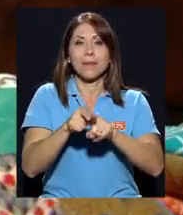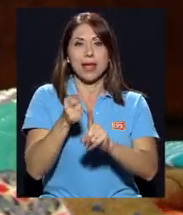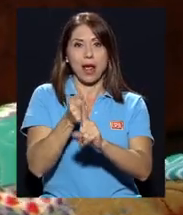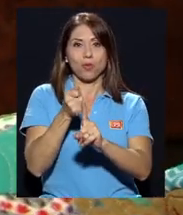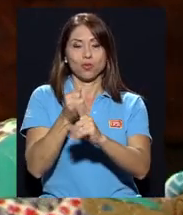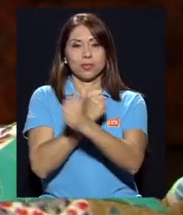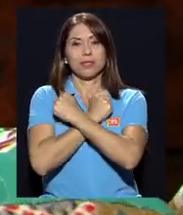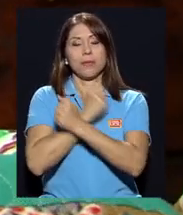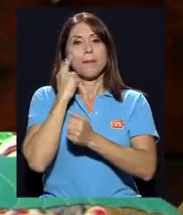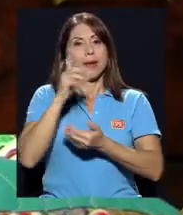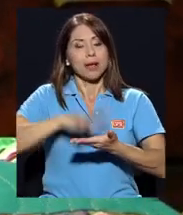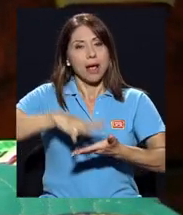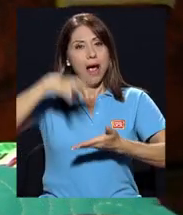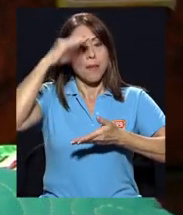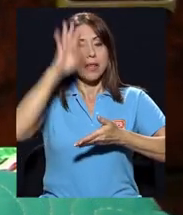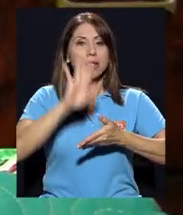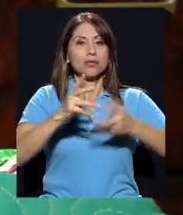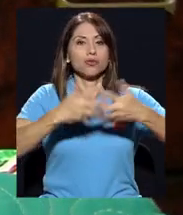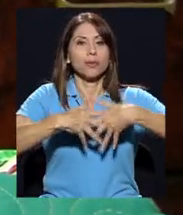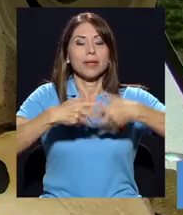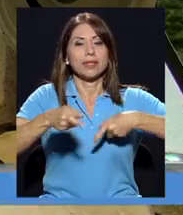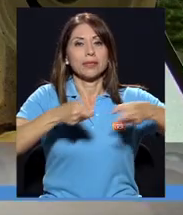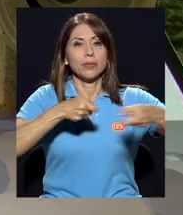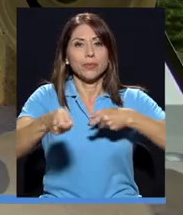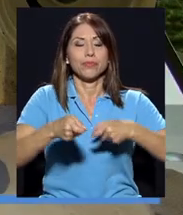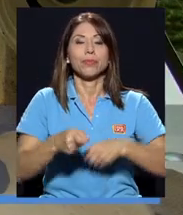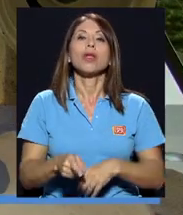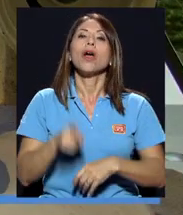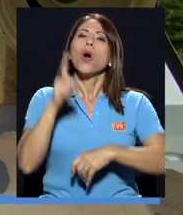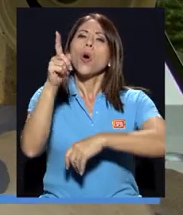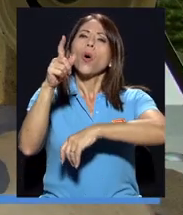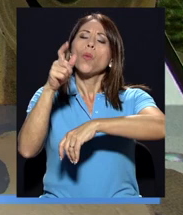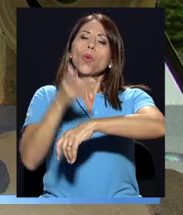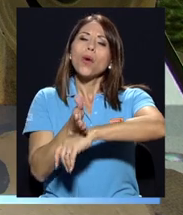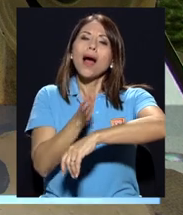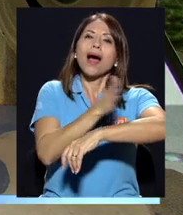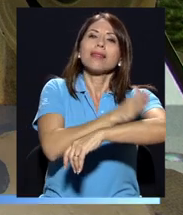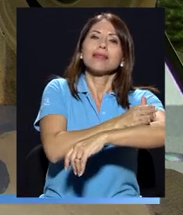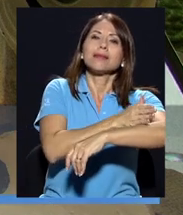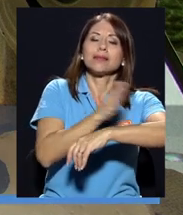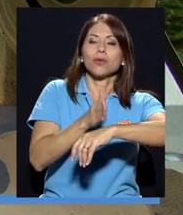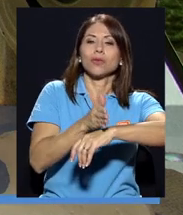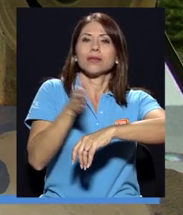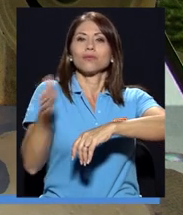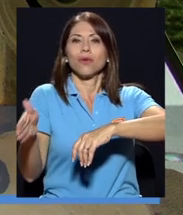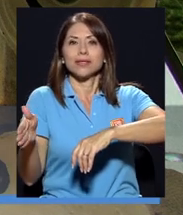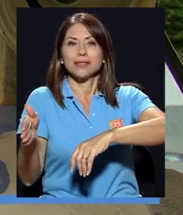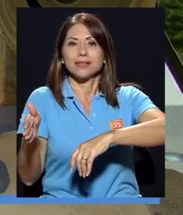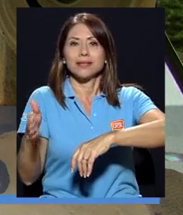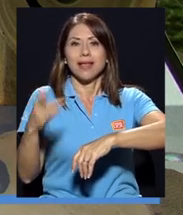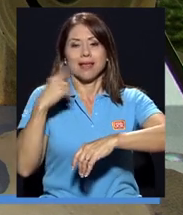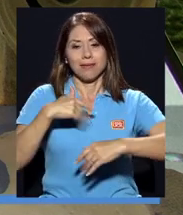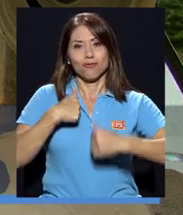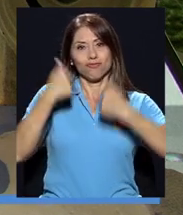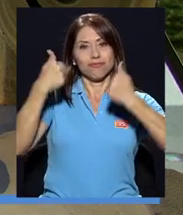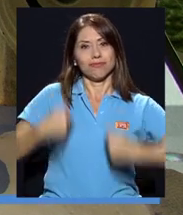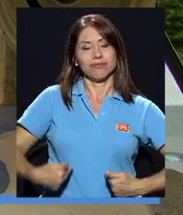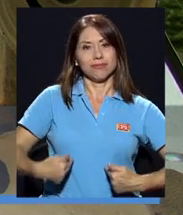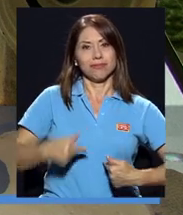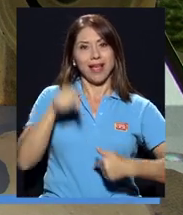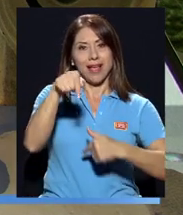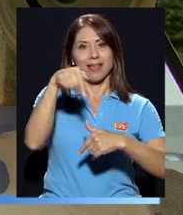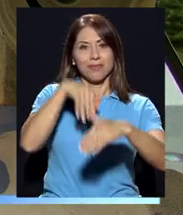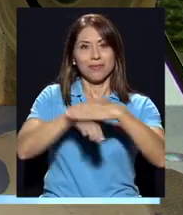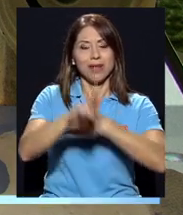empresas. Hubo un antes y un después que tuve al pasar por la universidad porque me enteré de lo importante